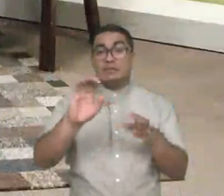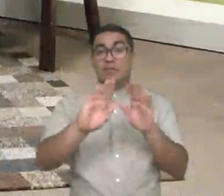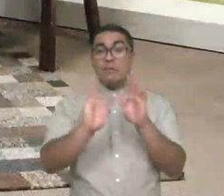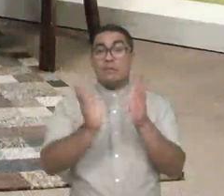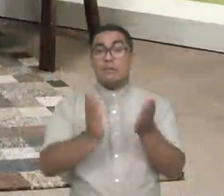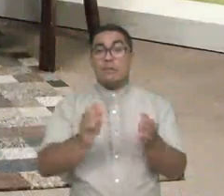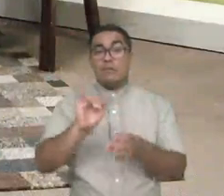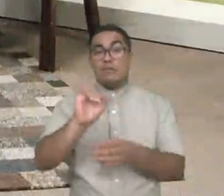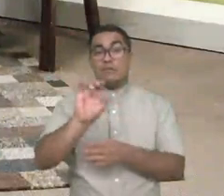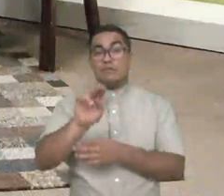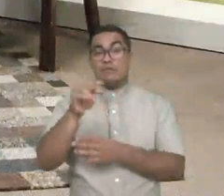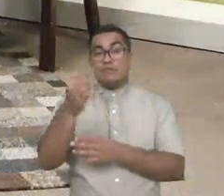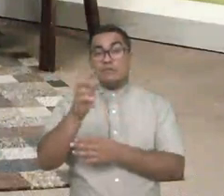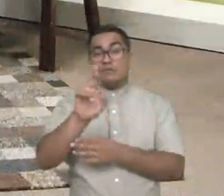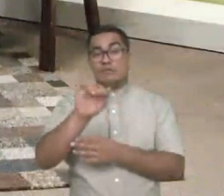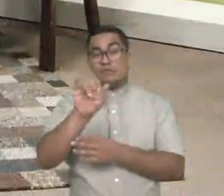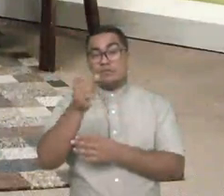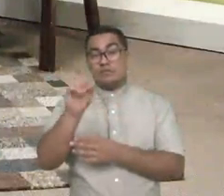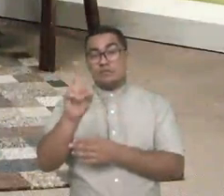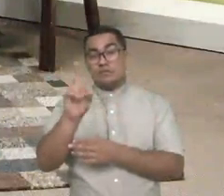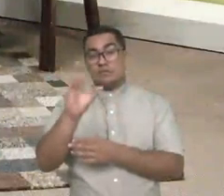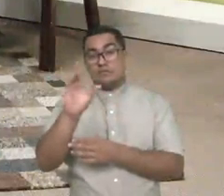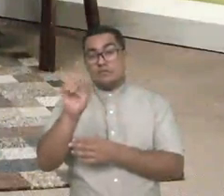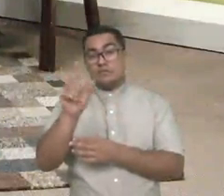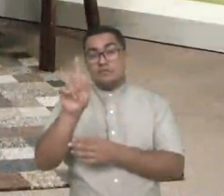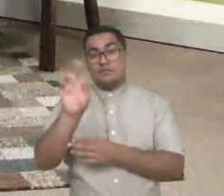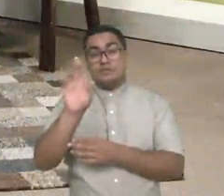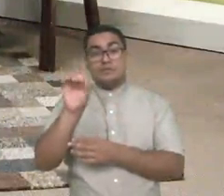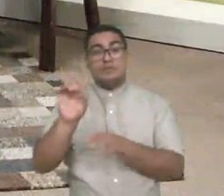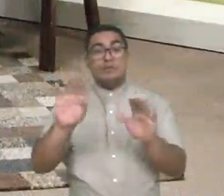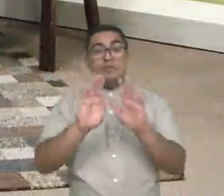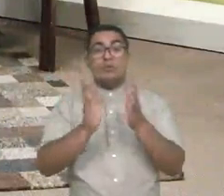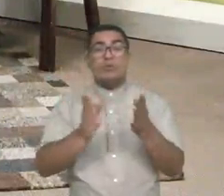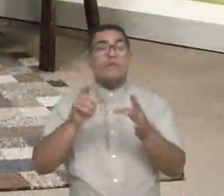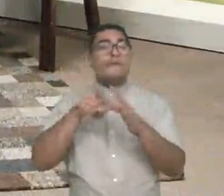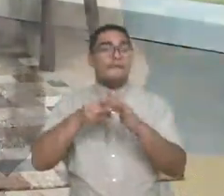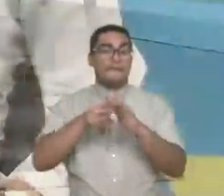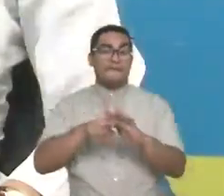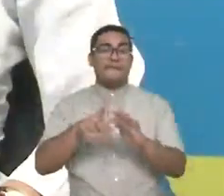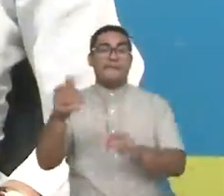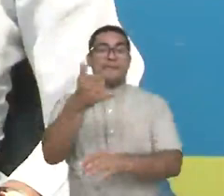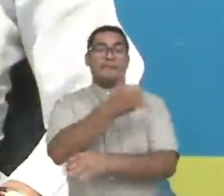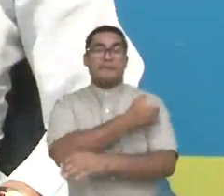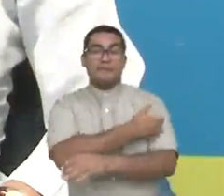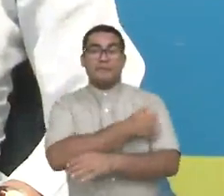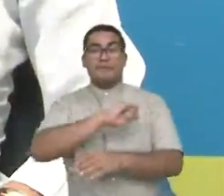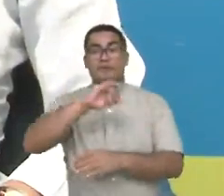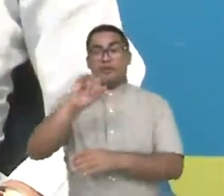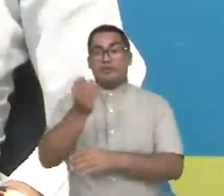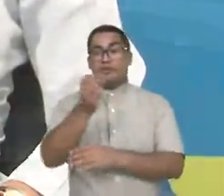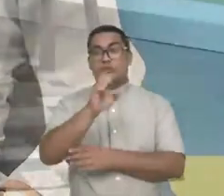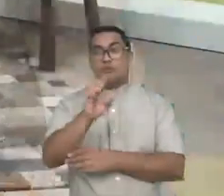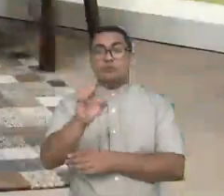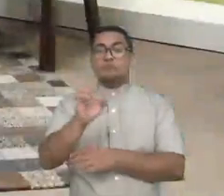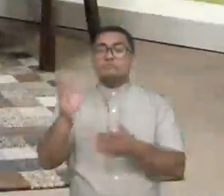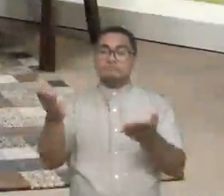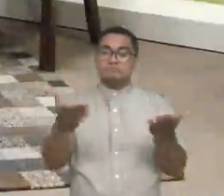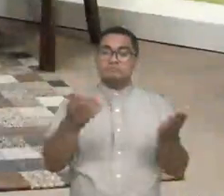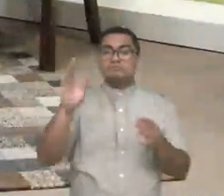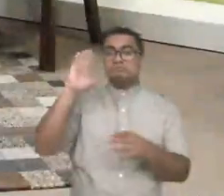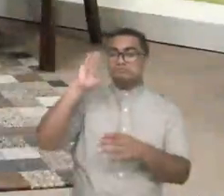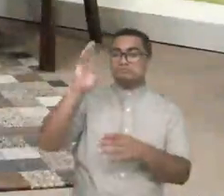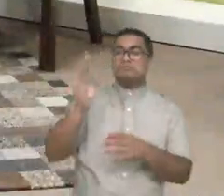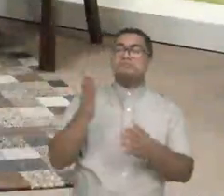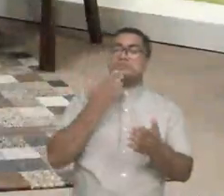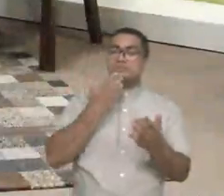es psicóloga del Hospital Psicosocial José Dolores Fletes. Bienvenida, licenciada. Bienvenida, bienvenido y muchas gracias